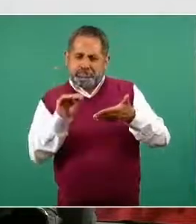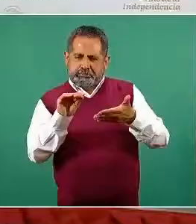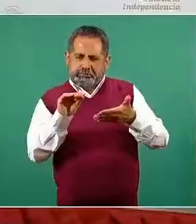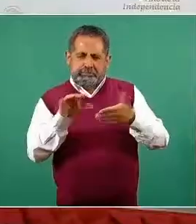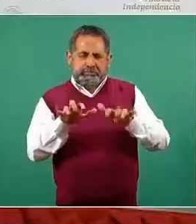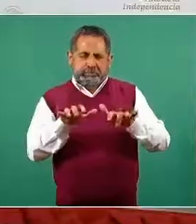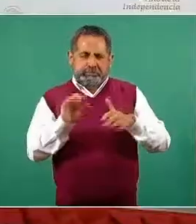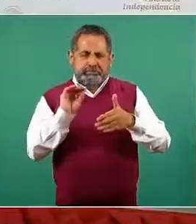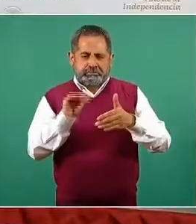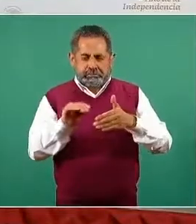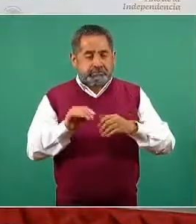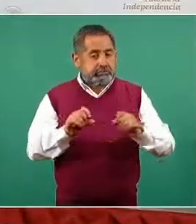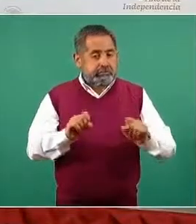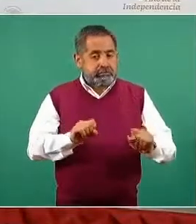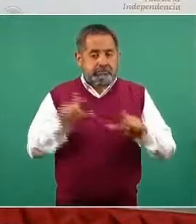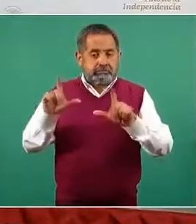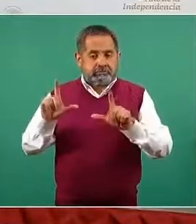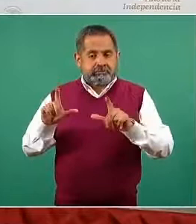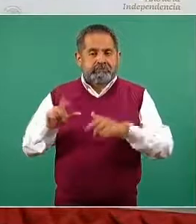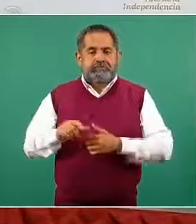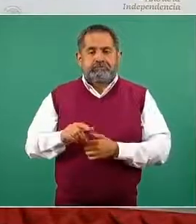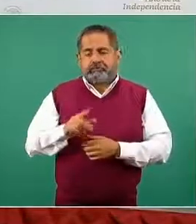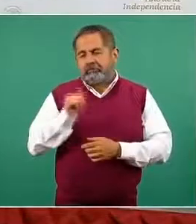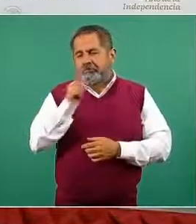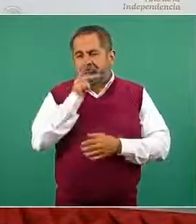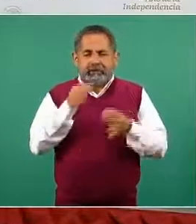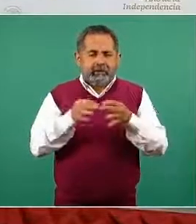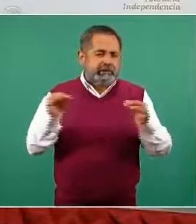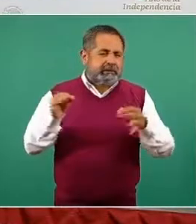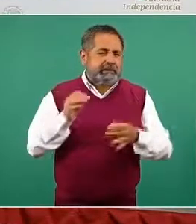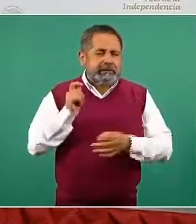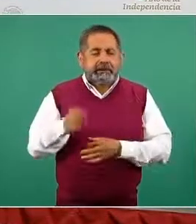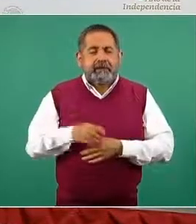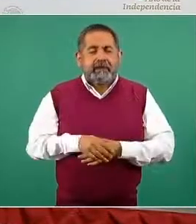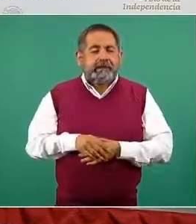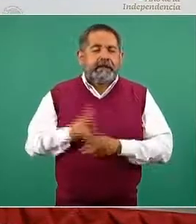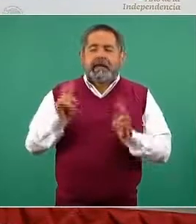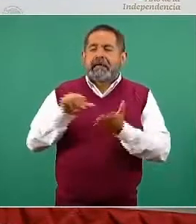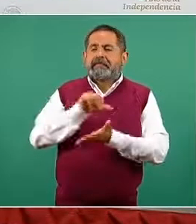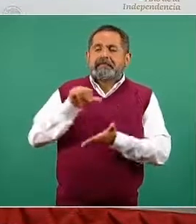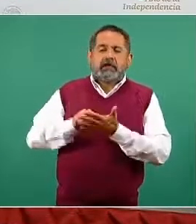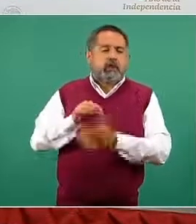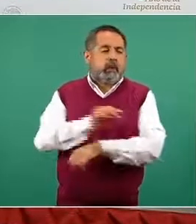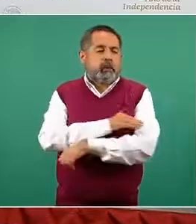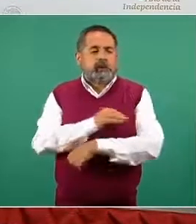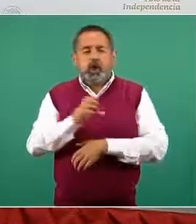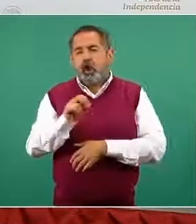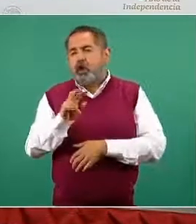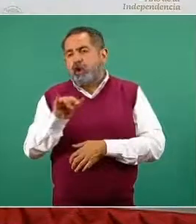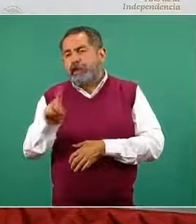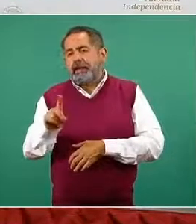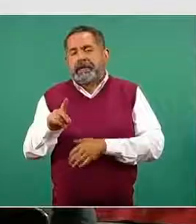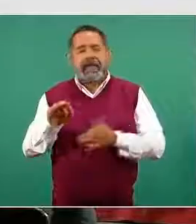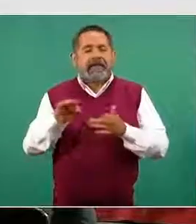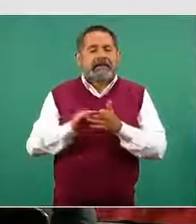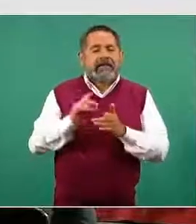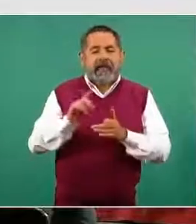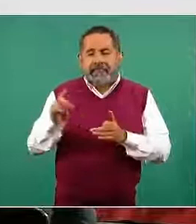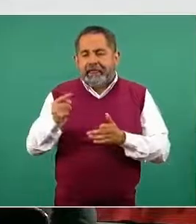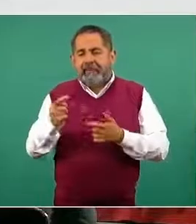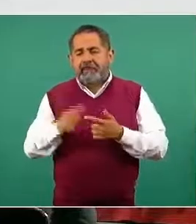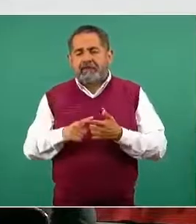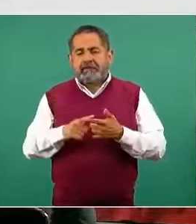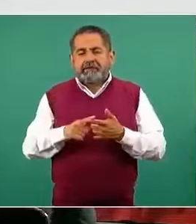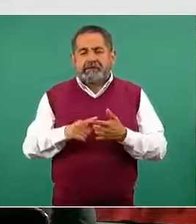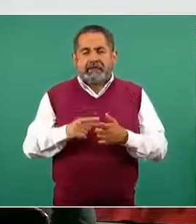otro tipo de frases que se pueden utilizar: centros de vacunación COVID, vacunas COVID cerca de tal municipio